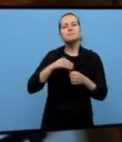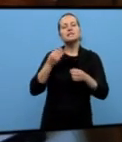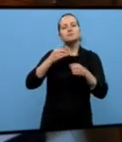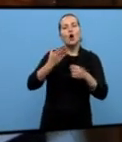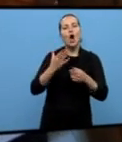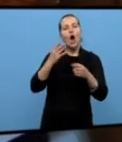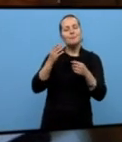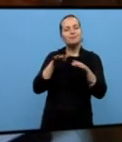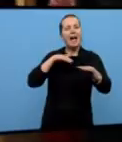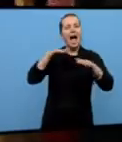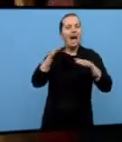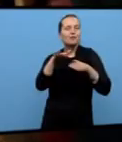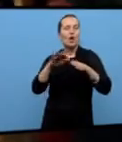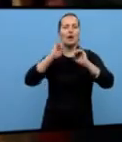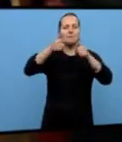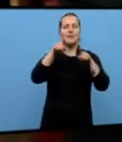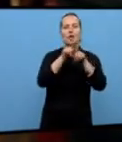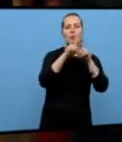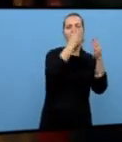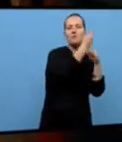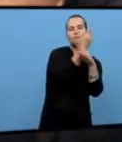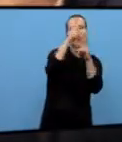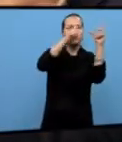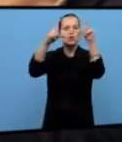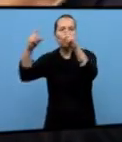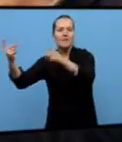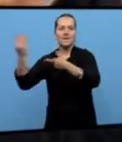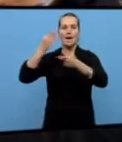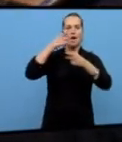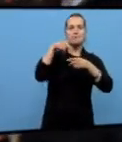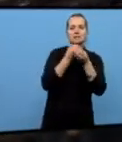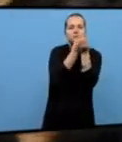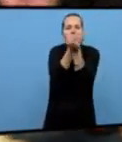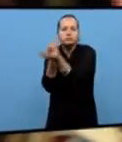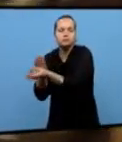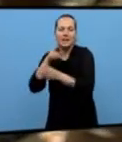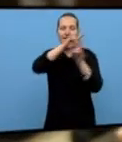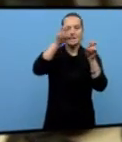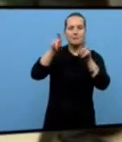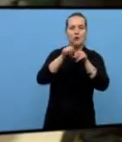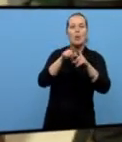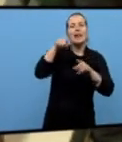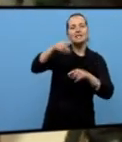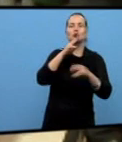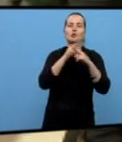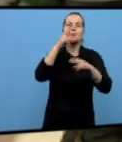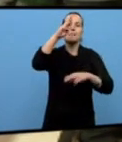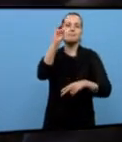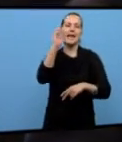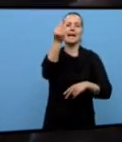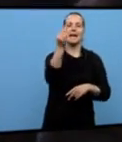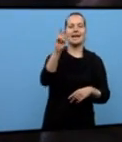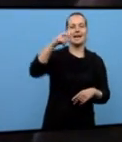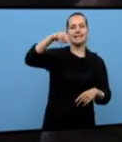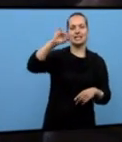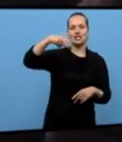Consistorio cunha mostra documental e fotográfica da trayectoria do pequeñiño do Incio, como era coñecido pola súa pequena estatura. Pero recordo de velo